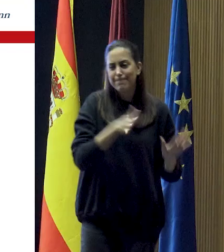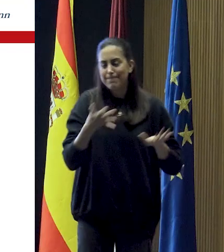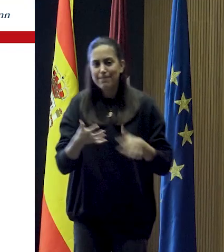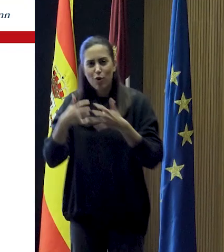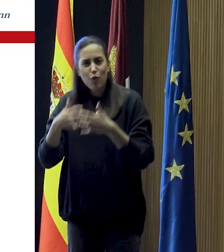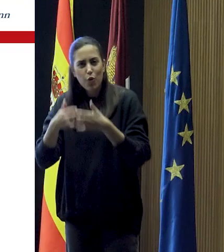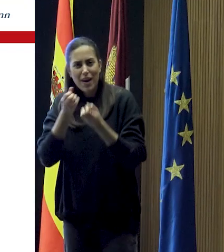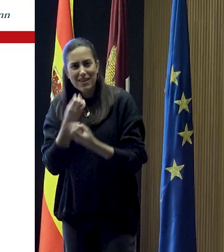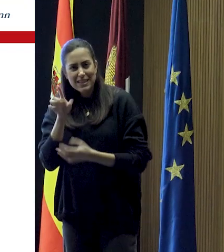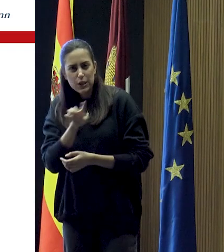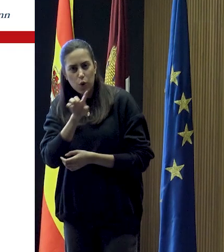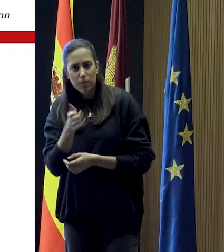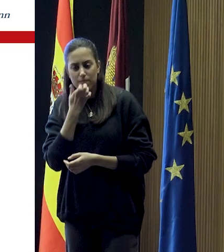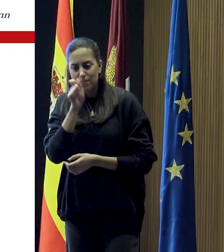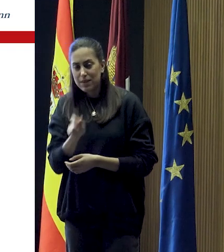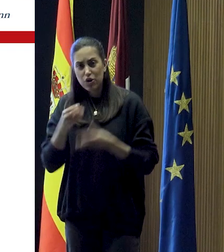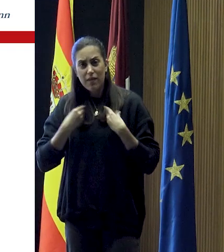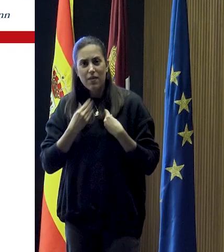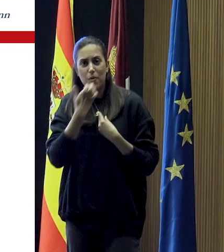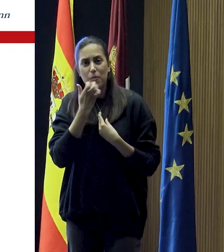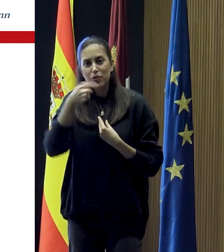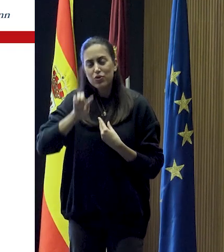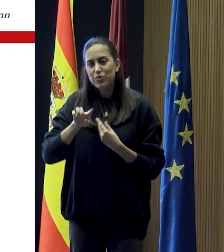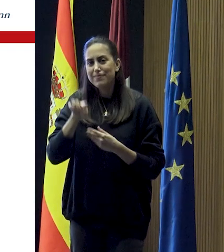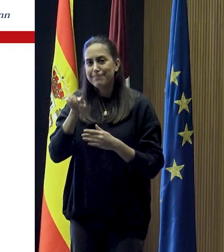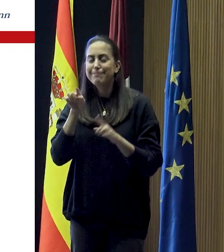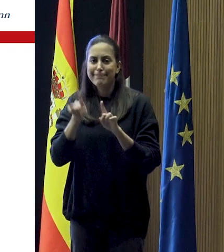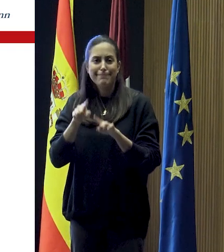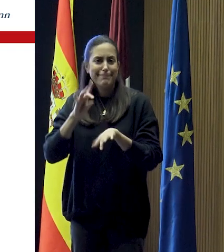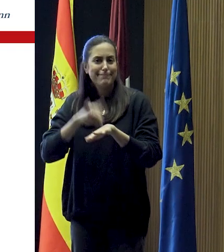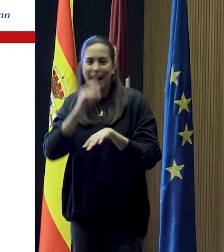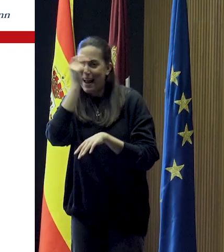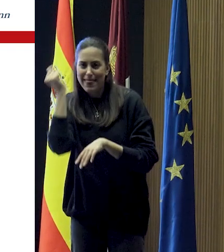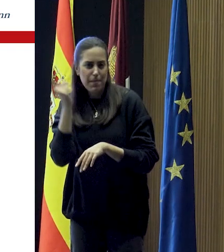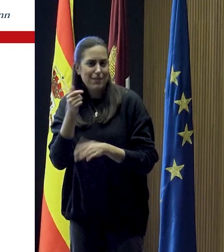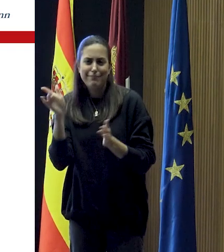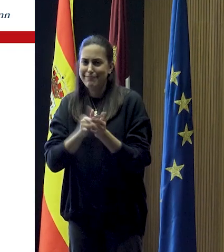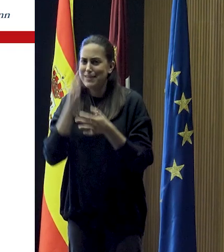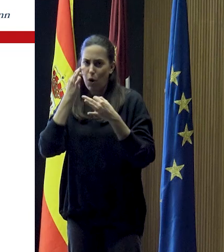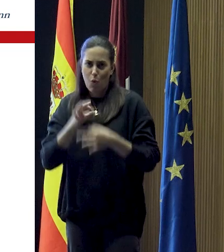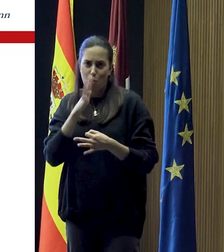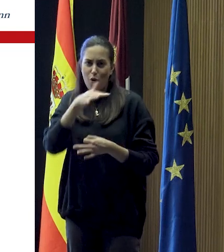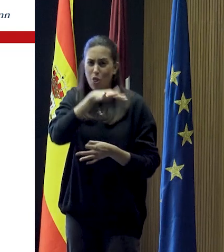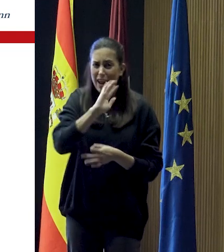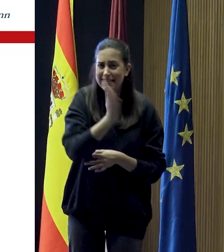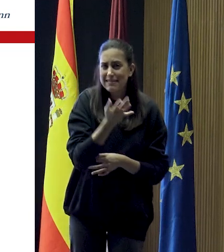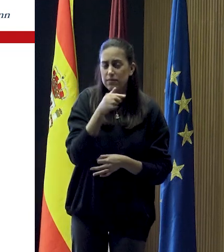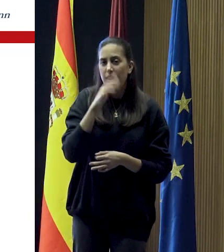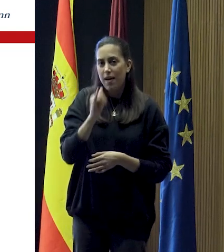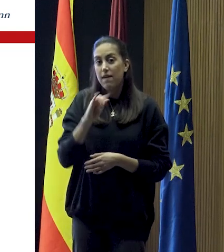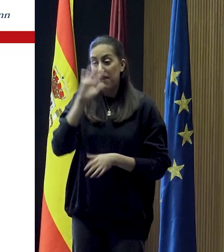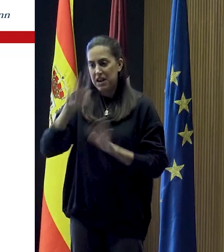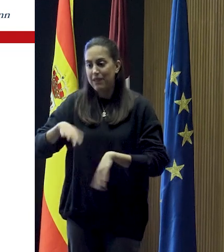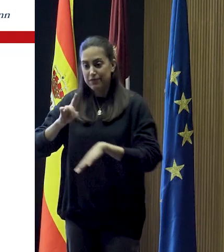en el paciente vivo y si cuando nosotros decimos que va a desarrollar una enfermedad de Alzheimer porque vemos atrofia en tal región, realmente al paso del tiempo ese